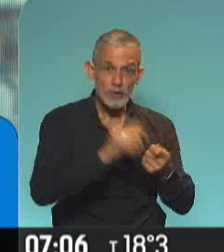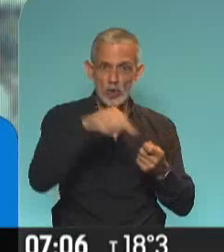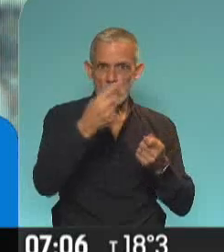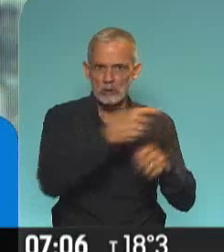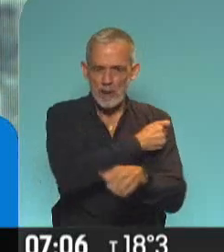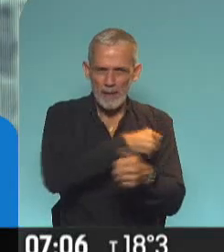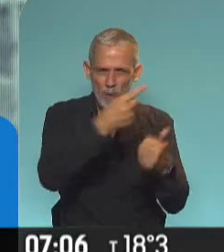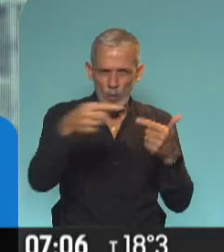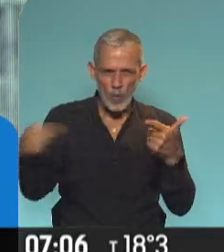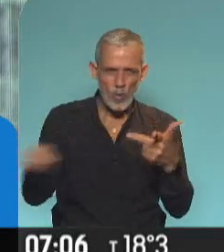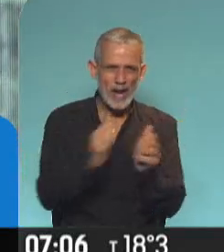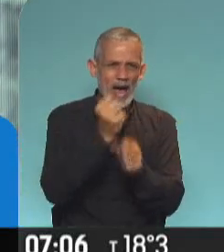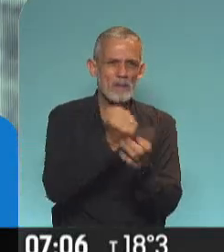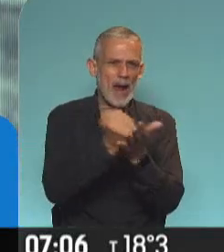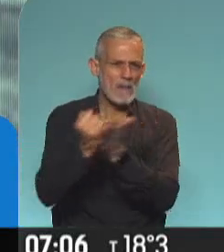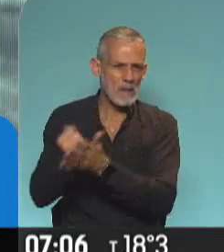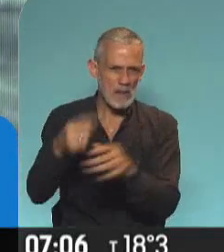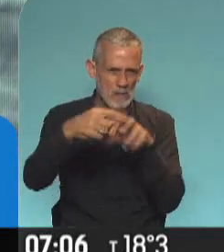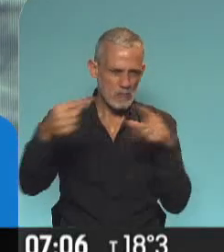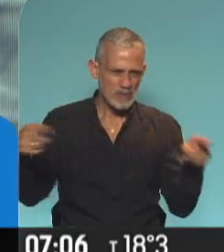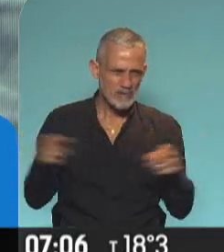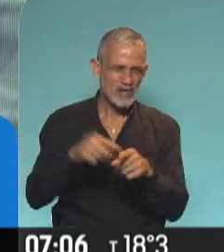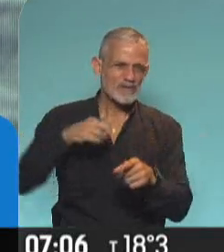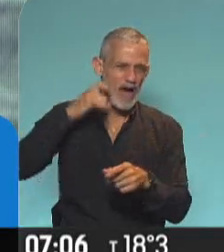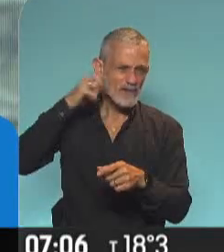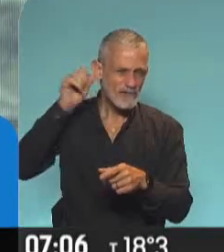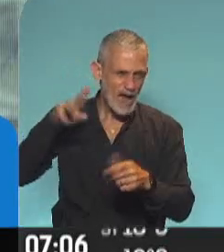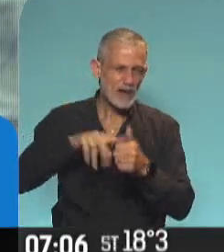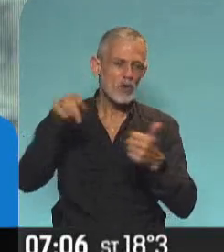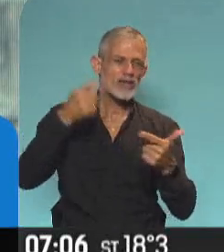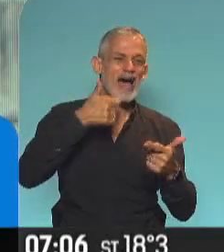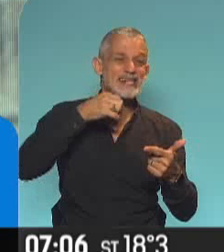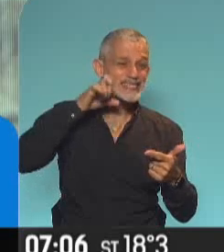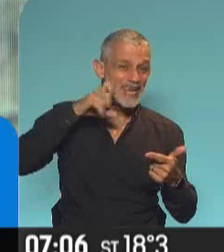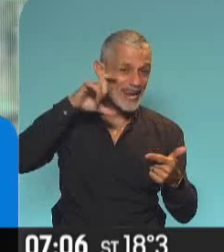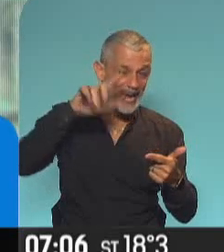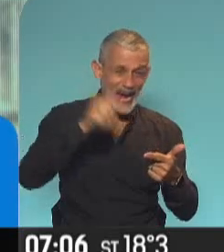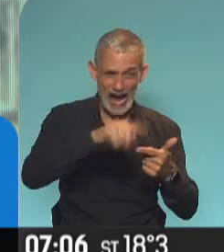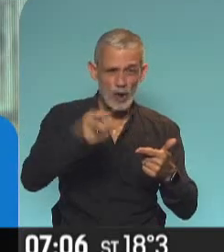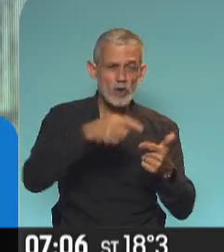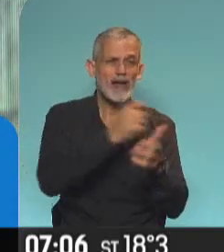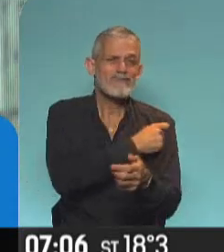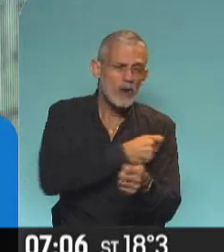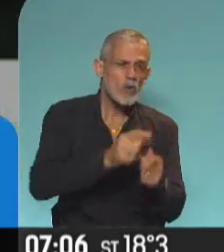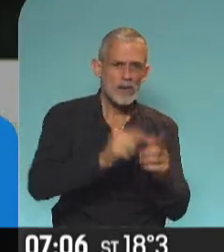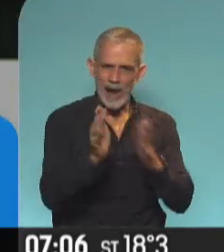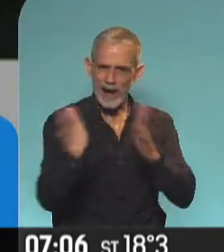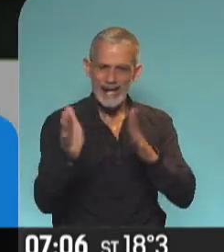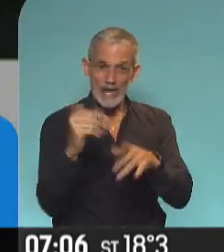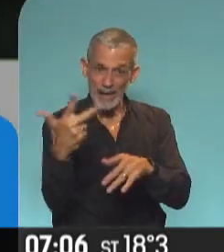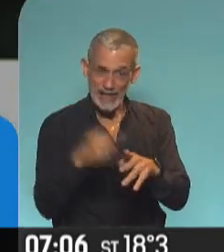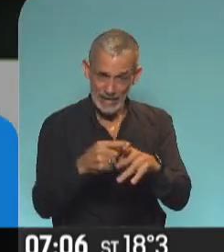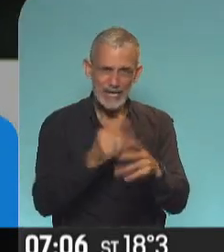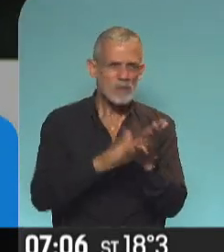que se están manejando, las que conocemos, el caso de Pfizer, AstraZeneca y aquellas que ya están en esta etapa 3, pero